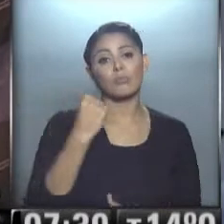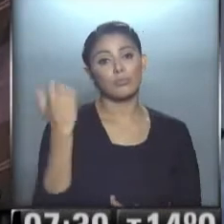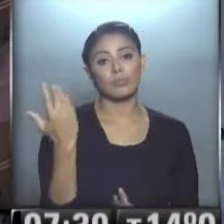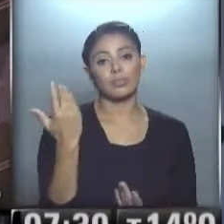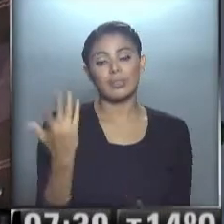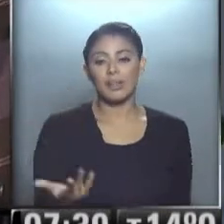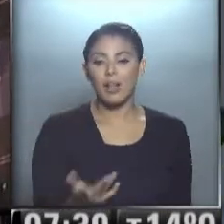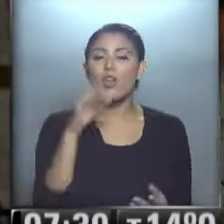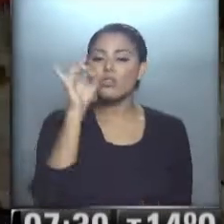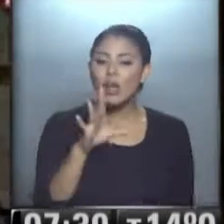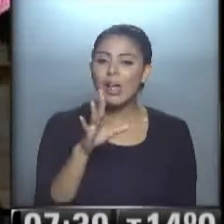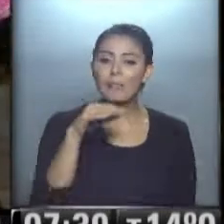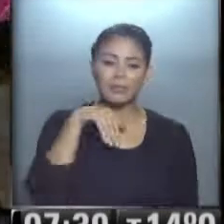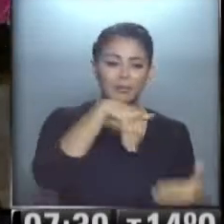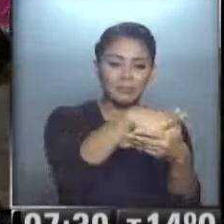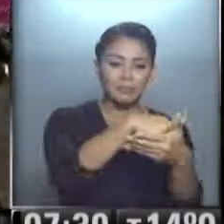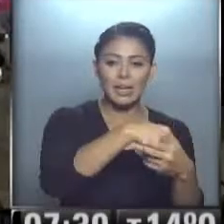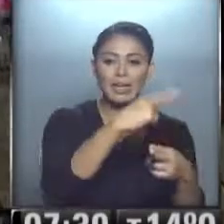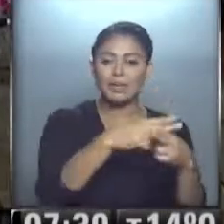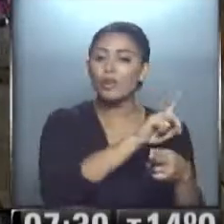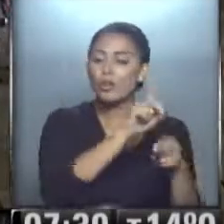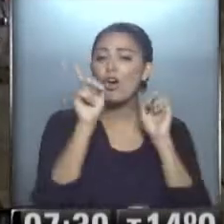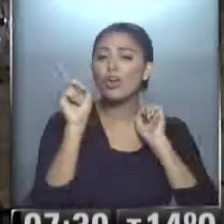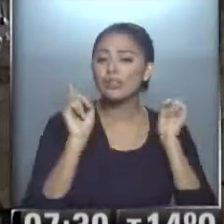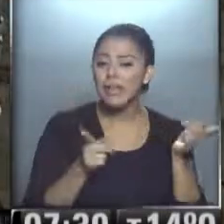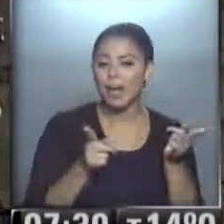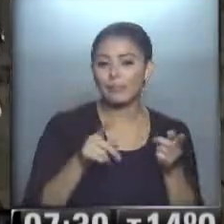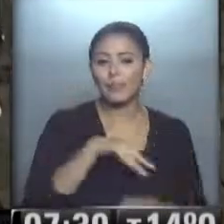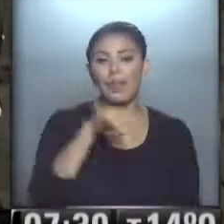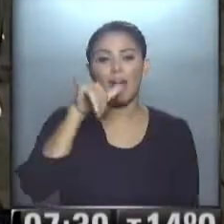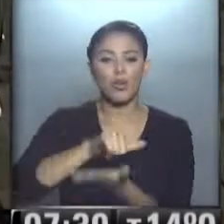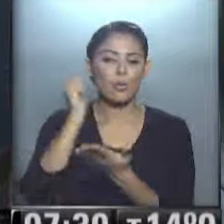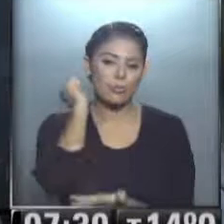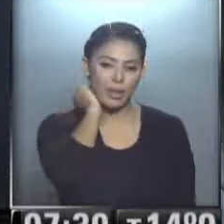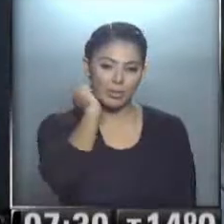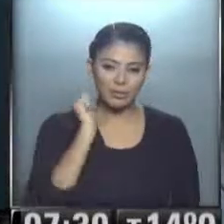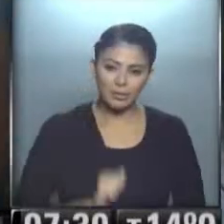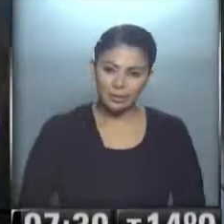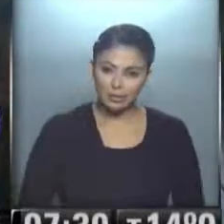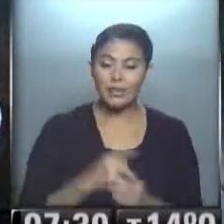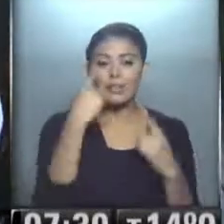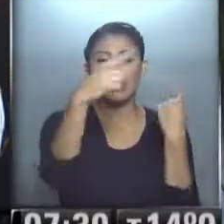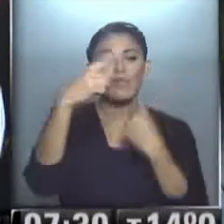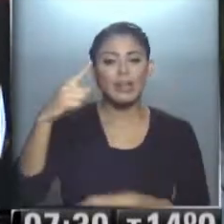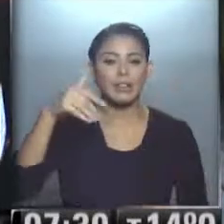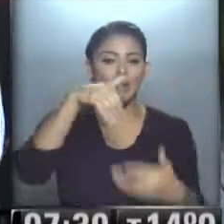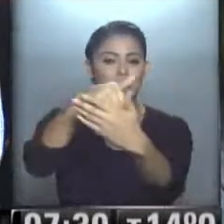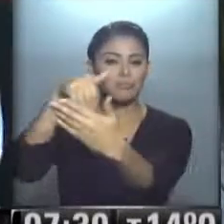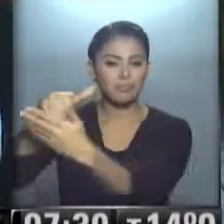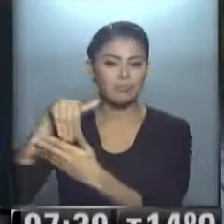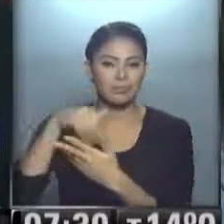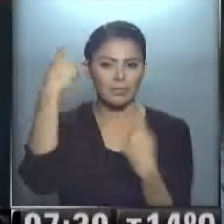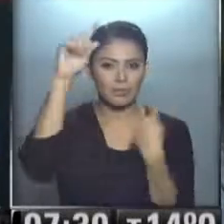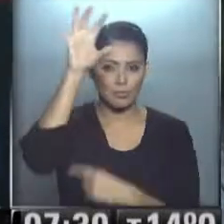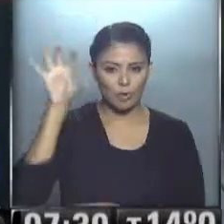claro no solamente en la terminal de ómnibus de retiro sino también en el aeroparque metropolitano y en las distintas terminales del país